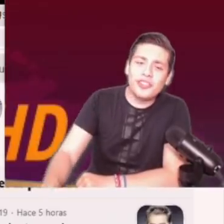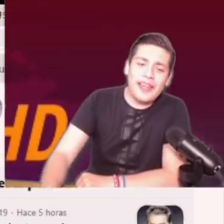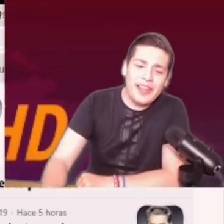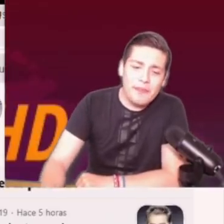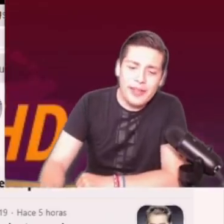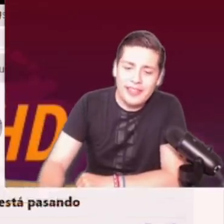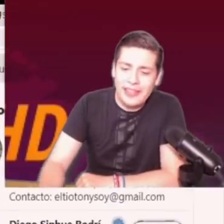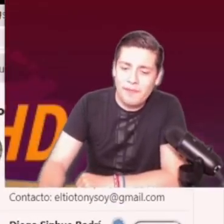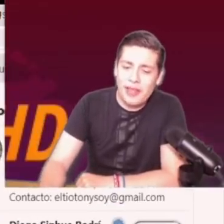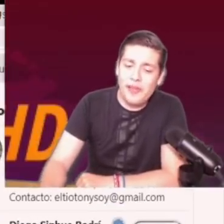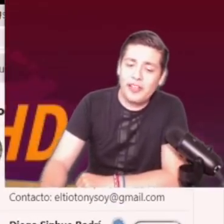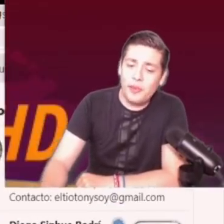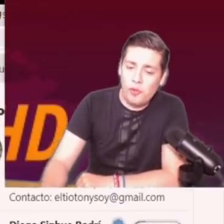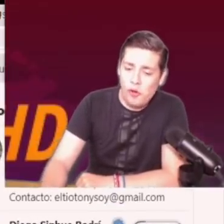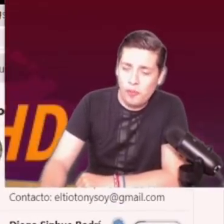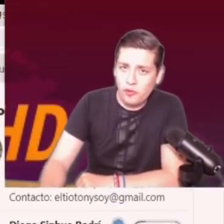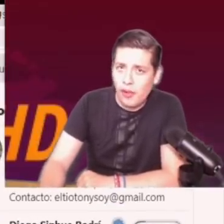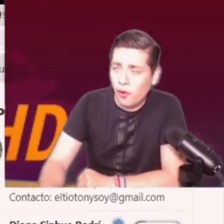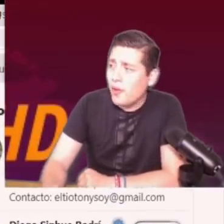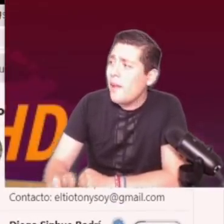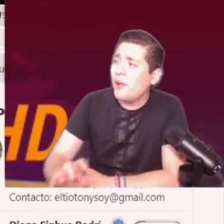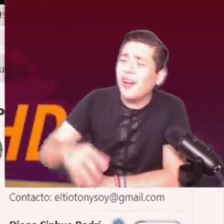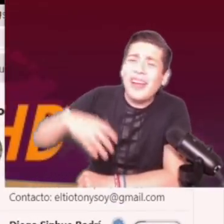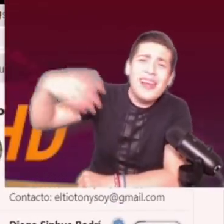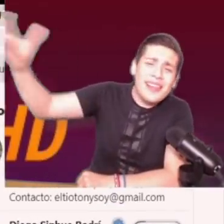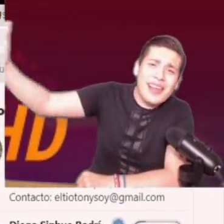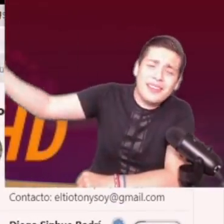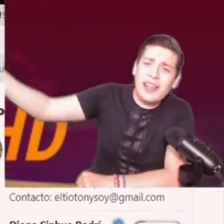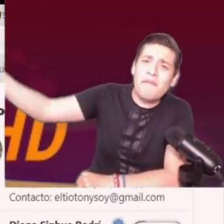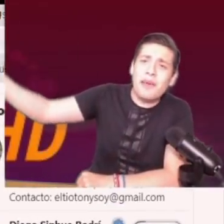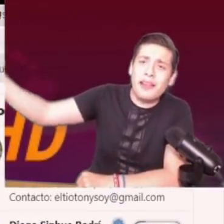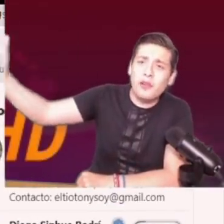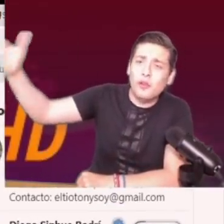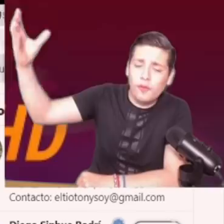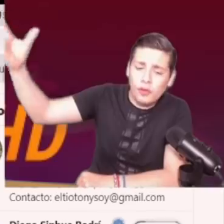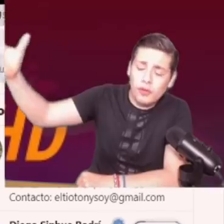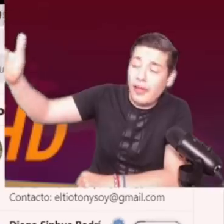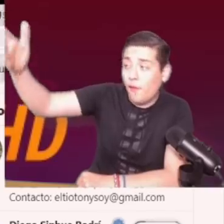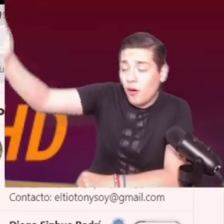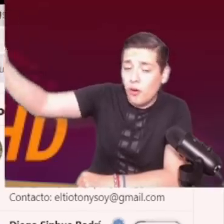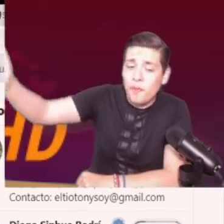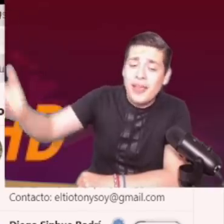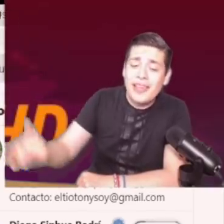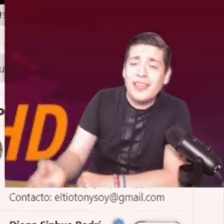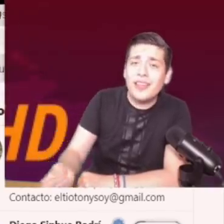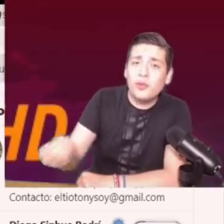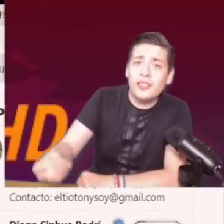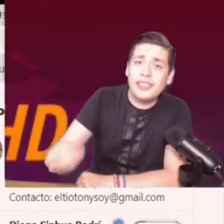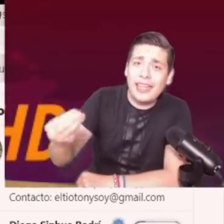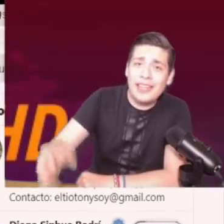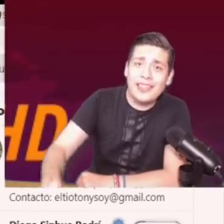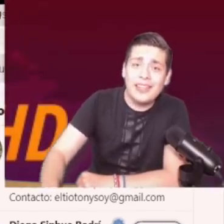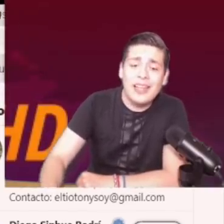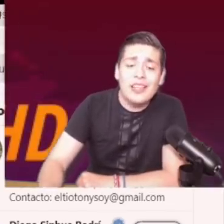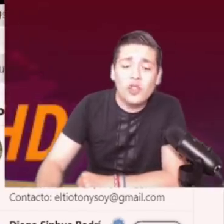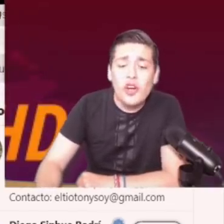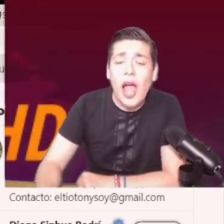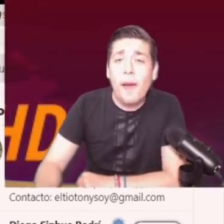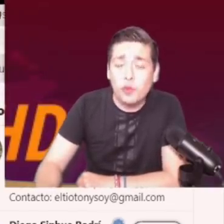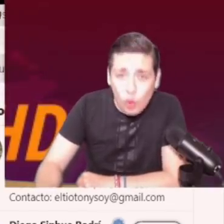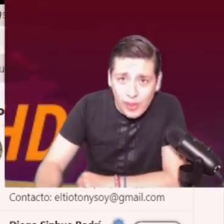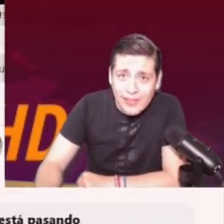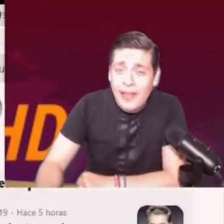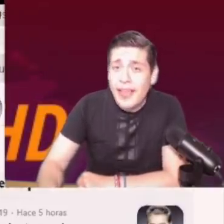en contra del presidente Andrés Manuel López Obrador. Pero cada día siguen perdiendo foco y es que sus exigencias